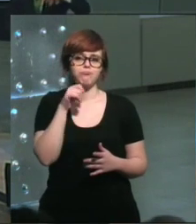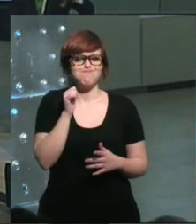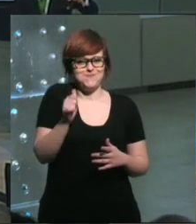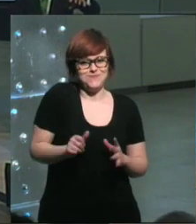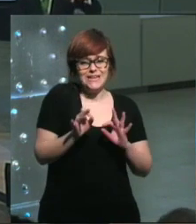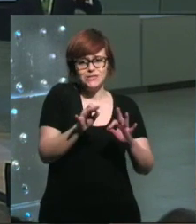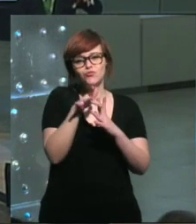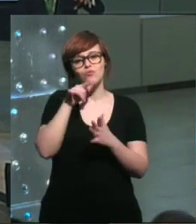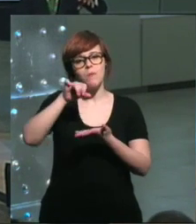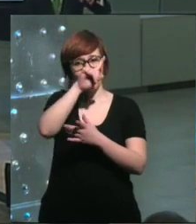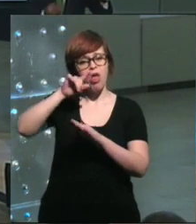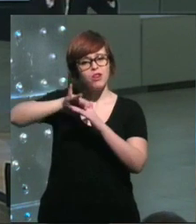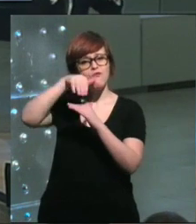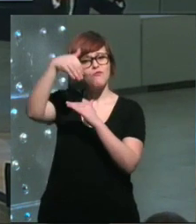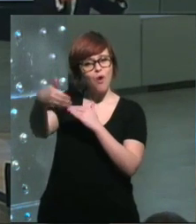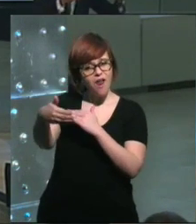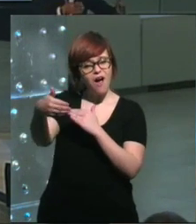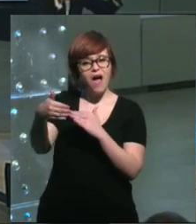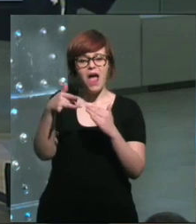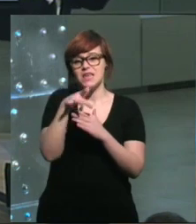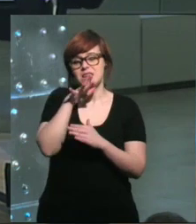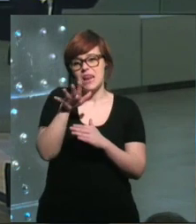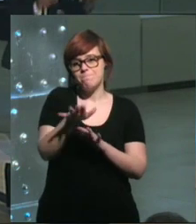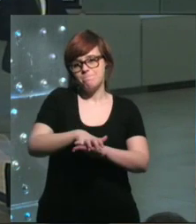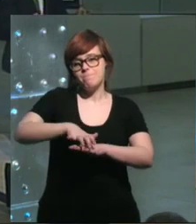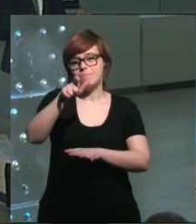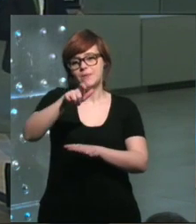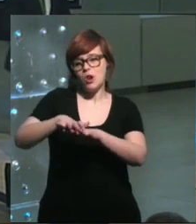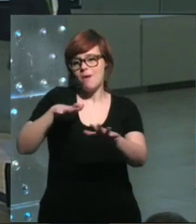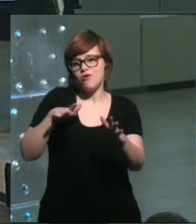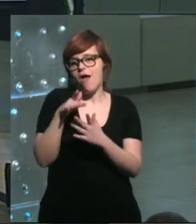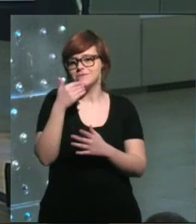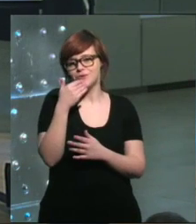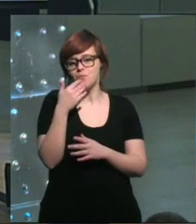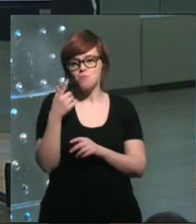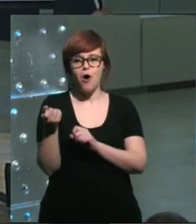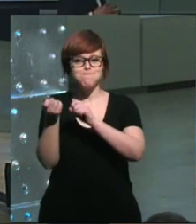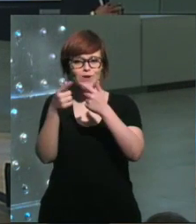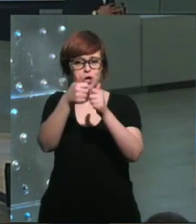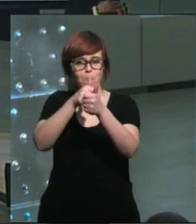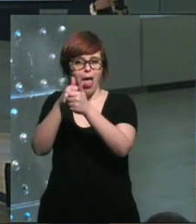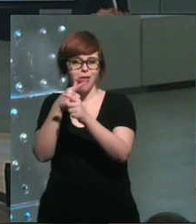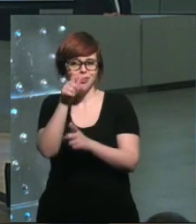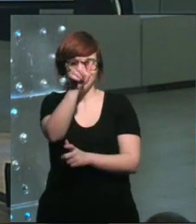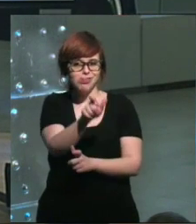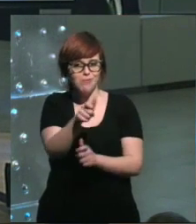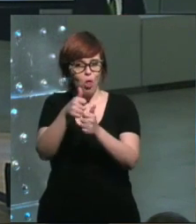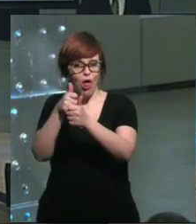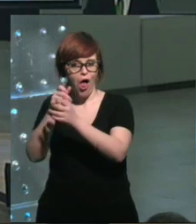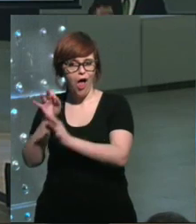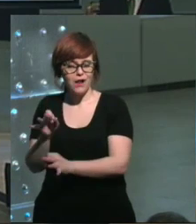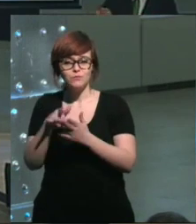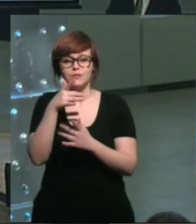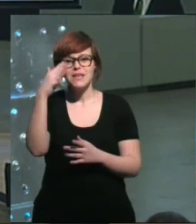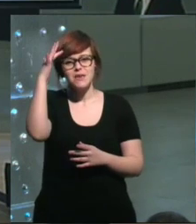en las afueras y la inmensa mayoría de la gente son cortados con las mismas tijeras. Pues eso, apliquémoslo a las afueras de